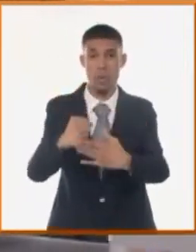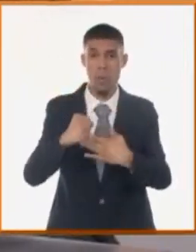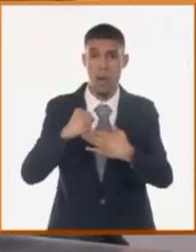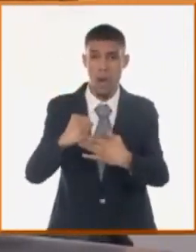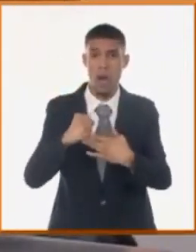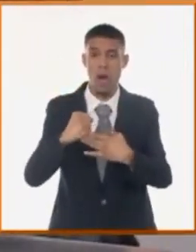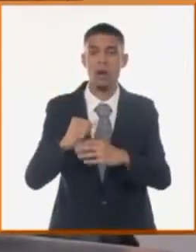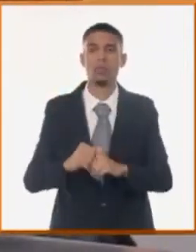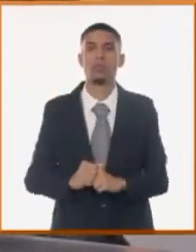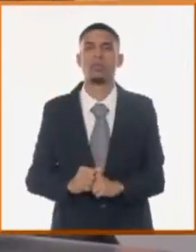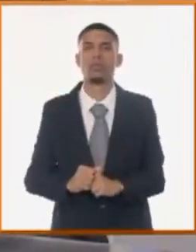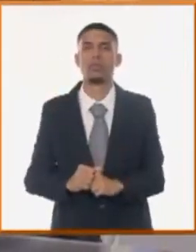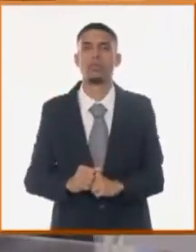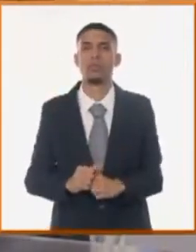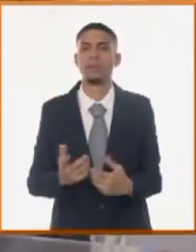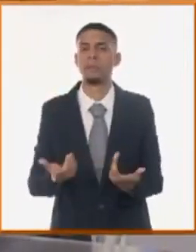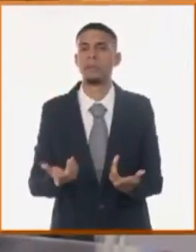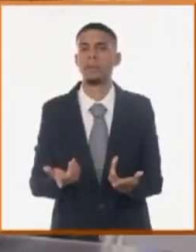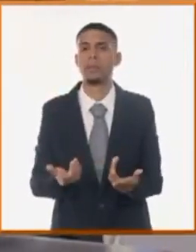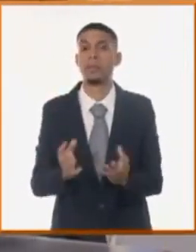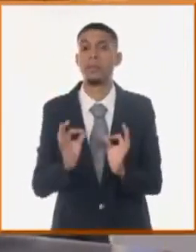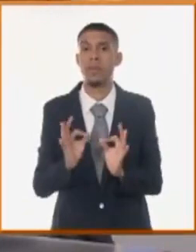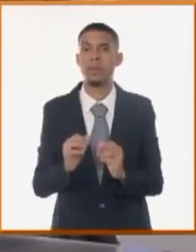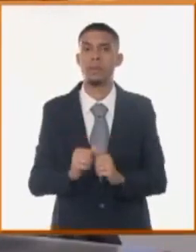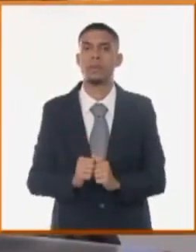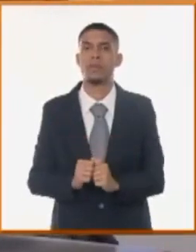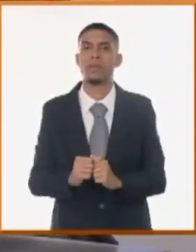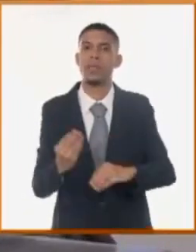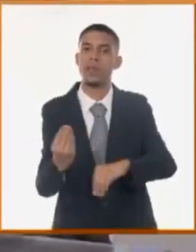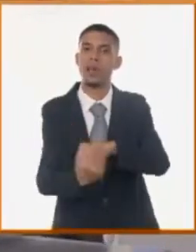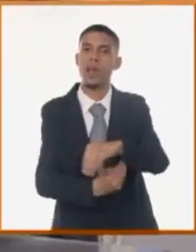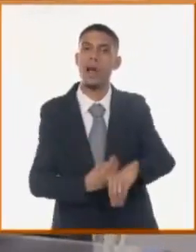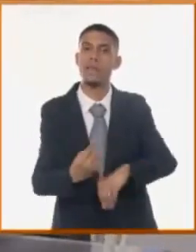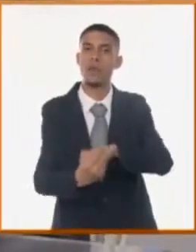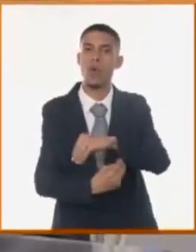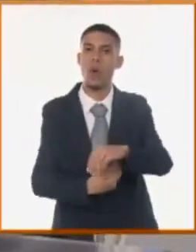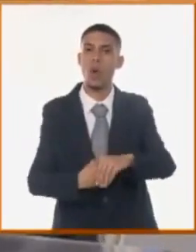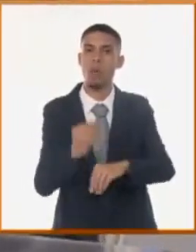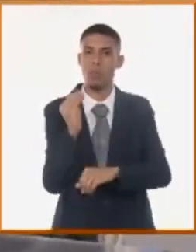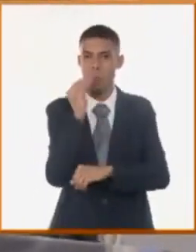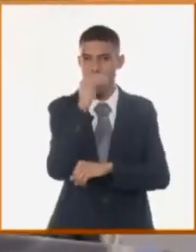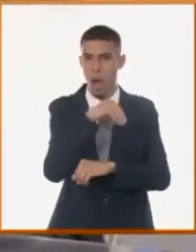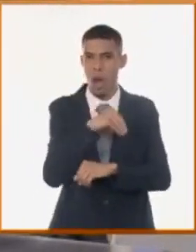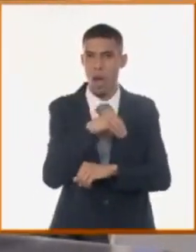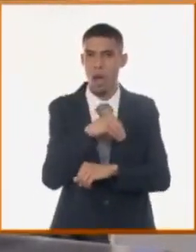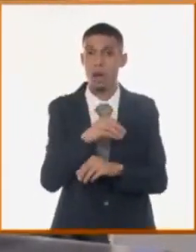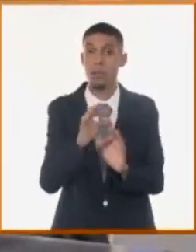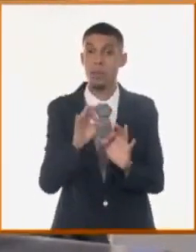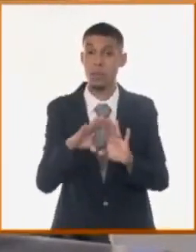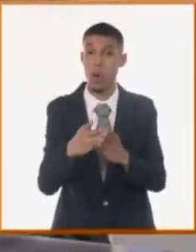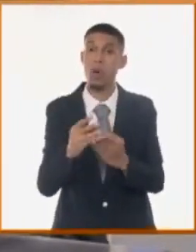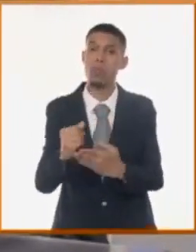es precisamente la transición hacia la televisión digital, por todos los beneficios que nos trae,